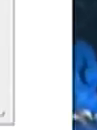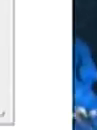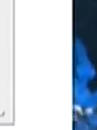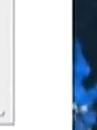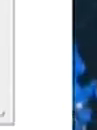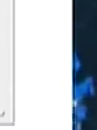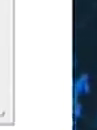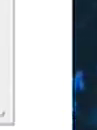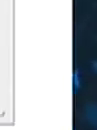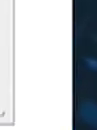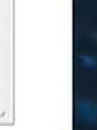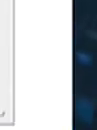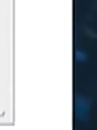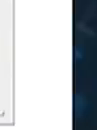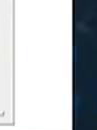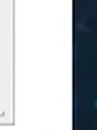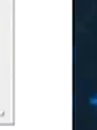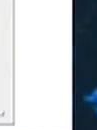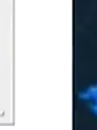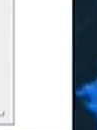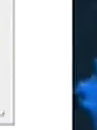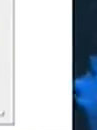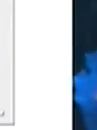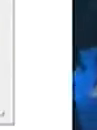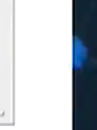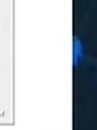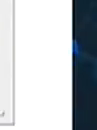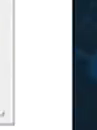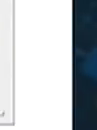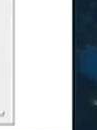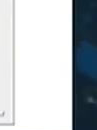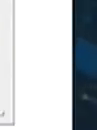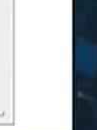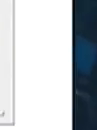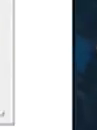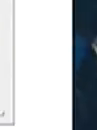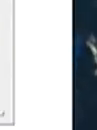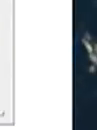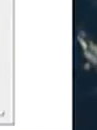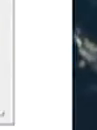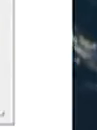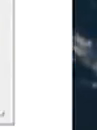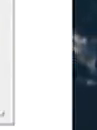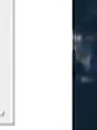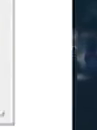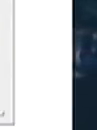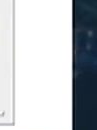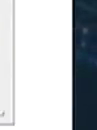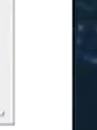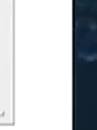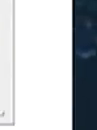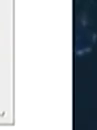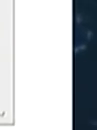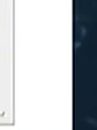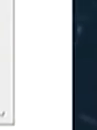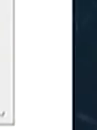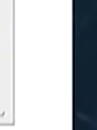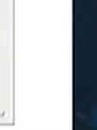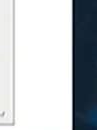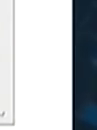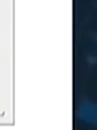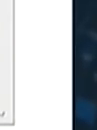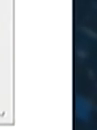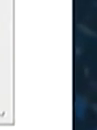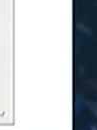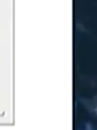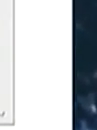sumarse a este esfuerzo, Joaquín. En fin, pues gracias, doctor. Al contrario, Joaquín, muchas gracias. Mañana